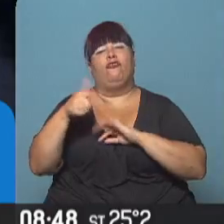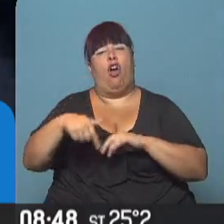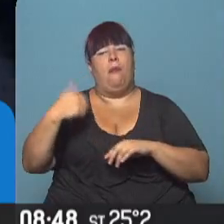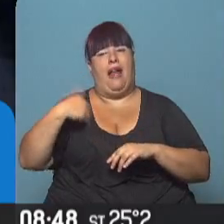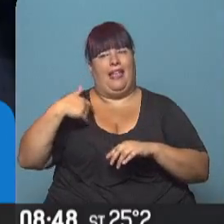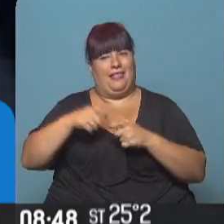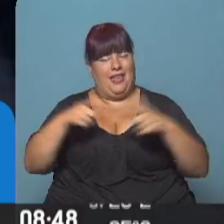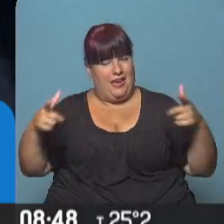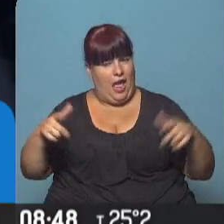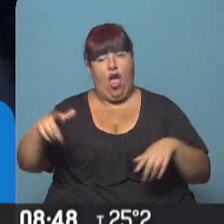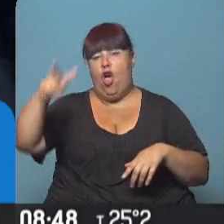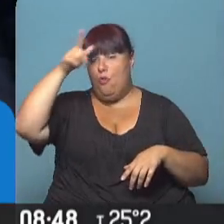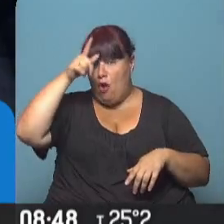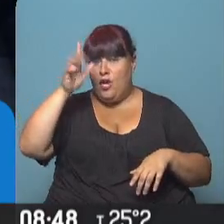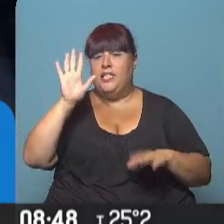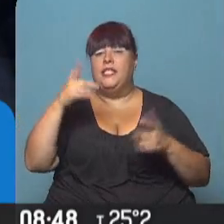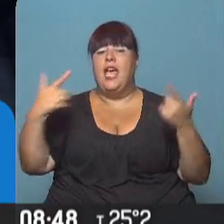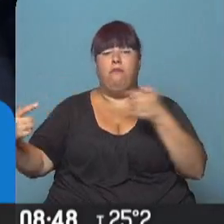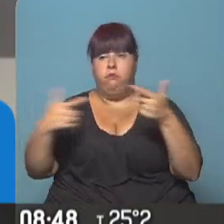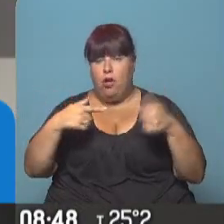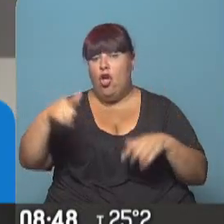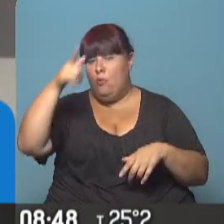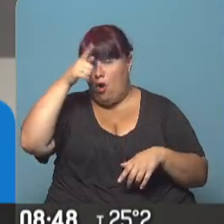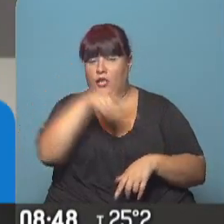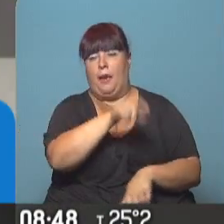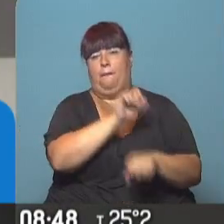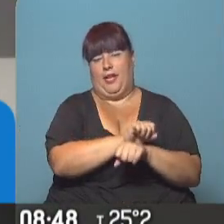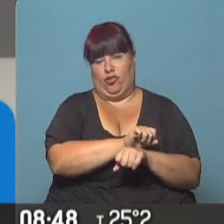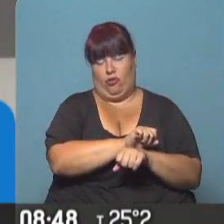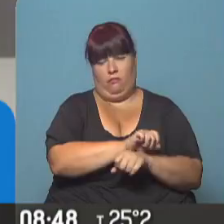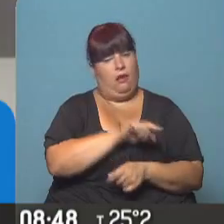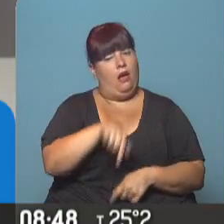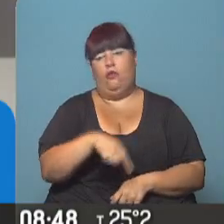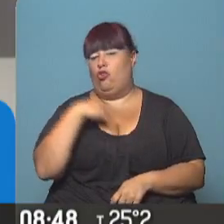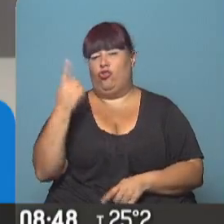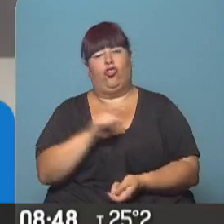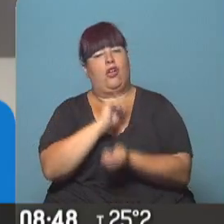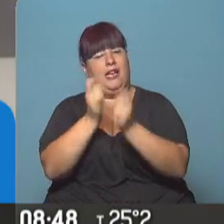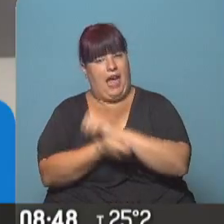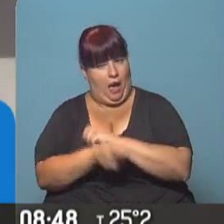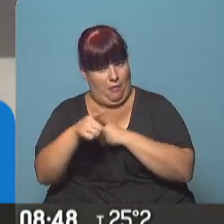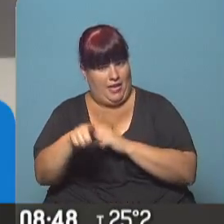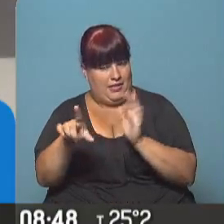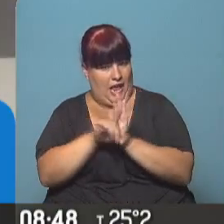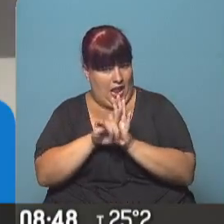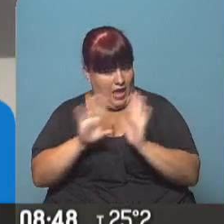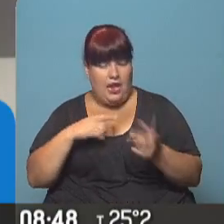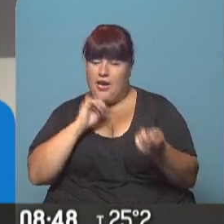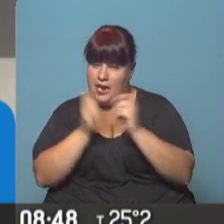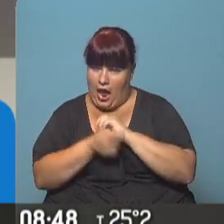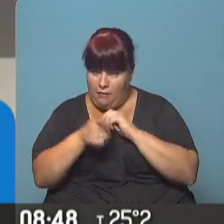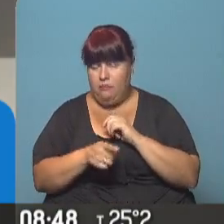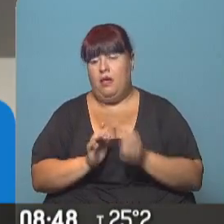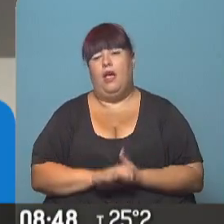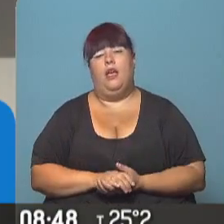en la Argentina. Policía que estaba en un enfrentamiento, policía que iba preso. Nosotros hemos cambiado, estamos cambiando esta